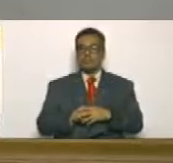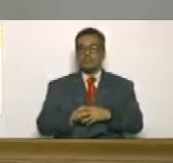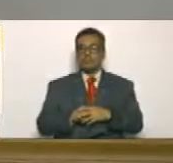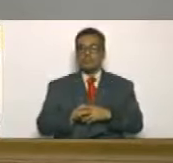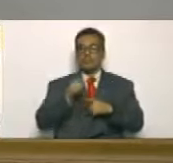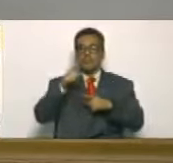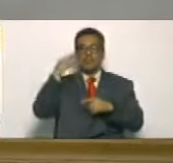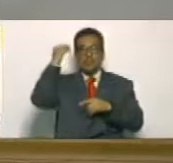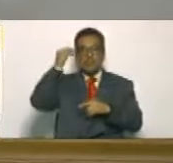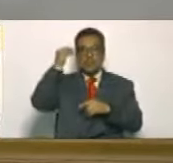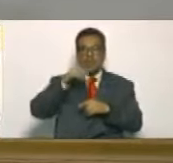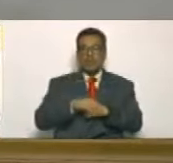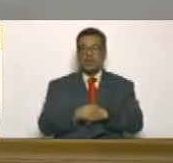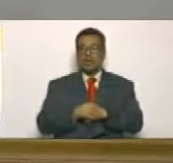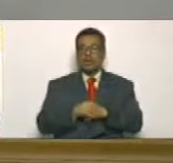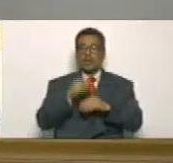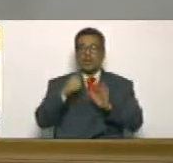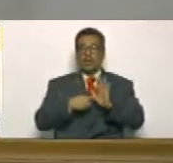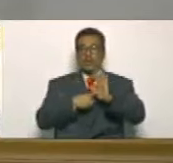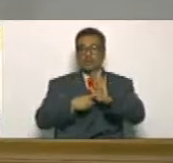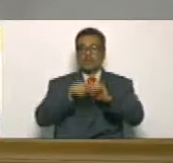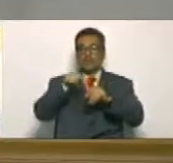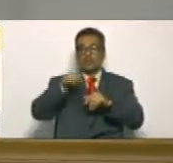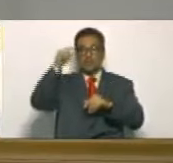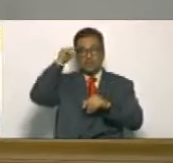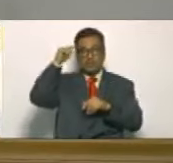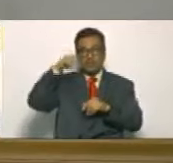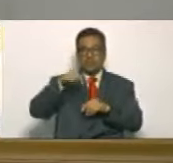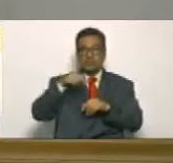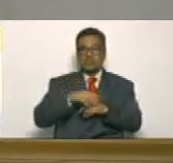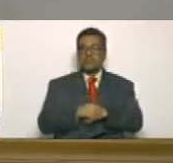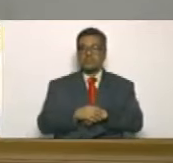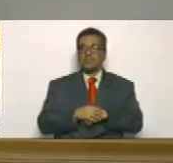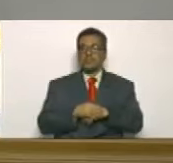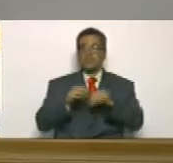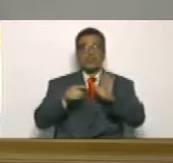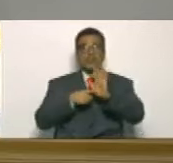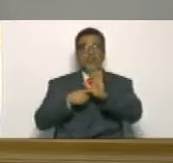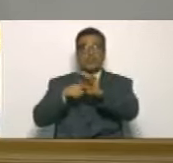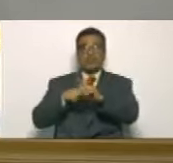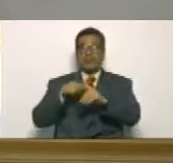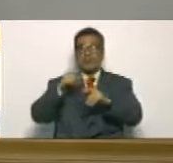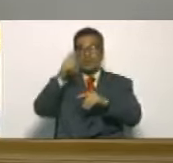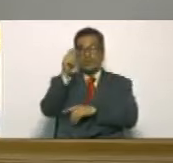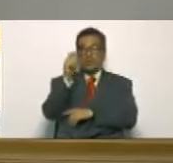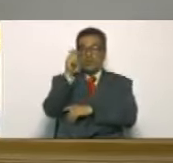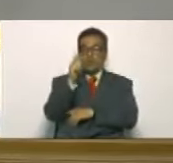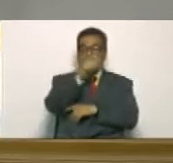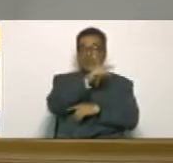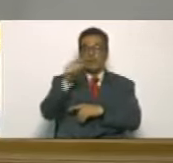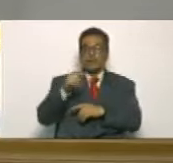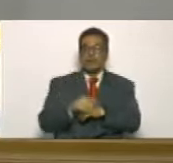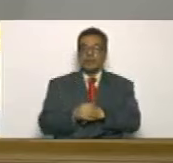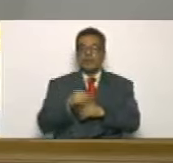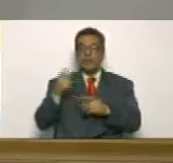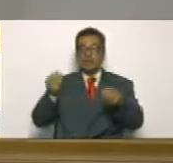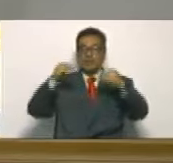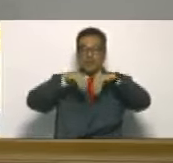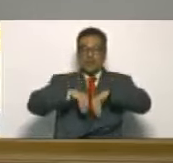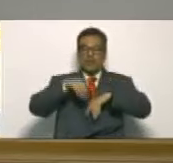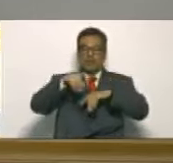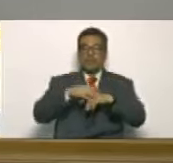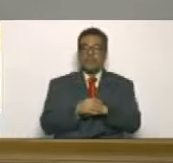En consideración la propuesta de orden del día presentada, los honorables diputados y las honorables diputadas que estén de